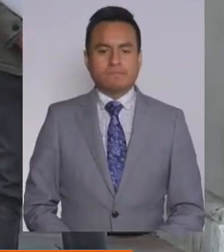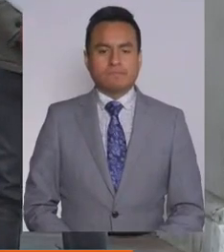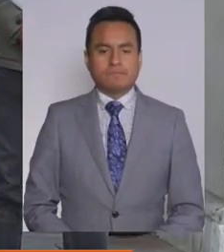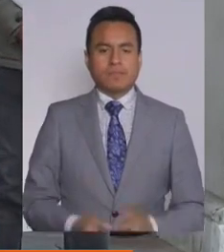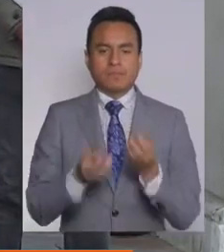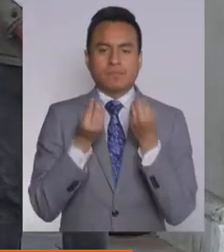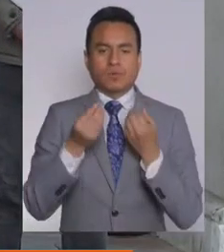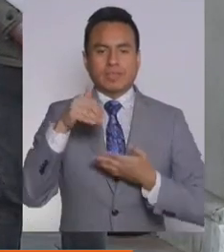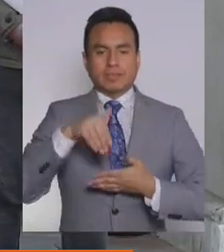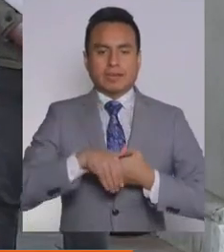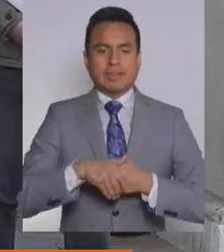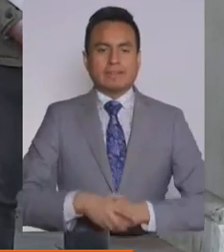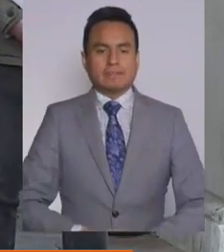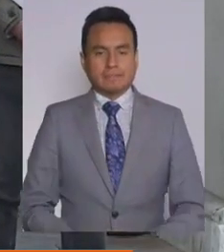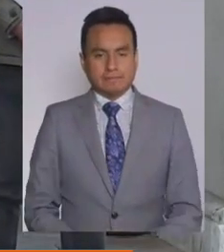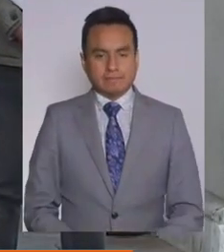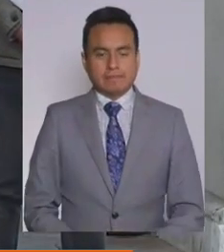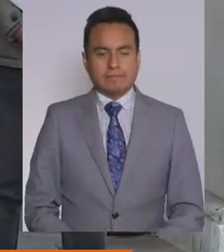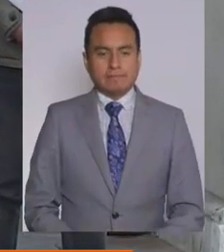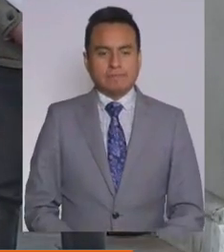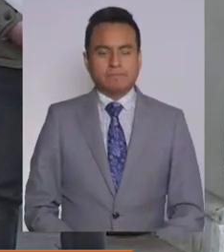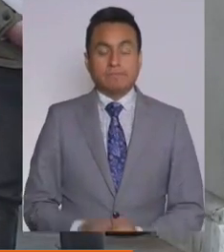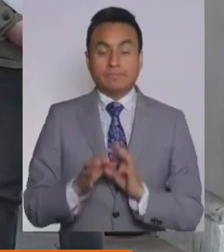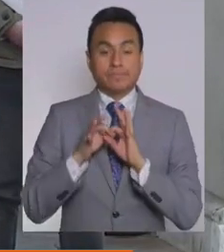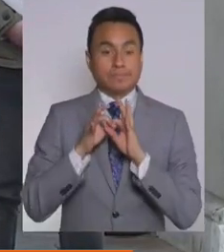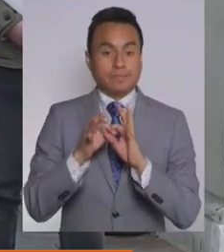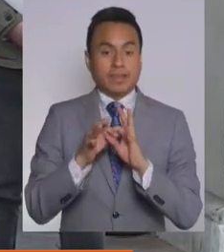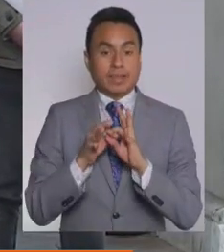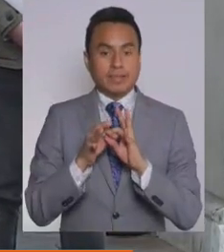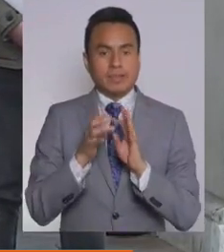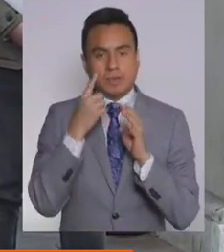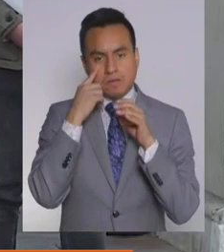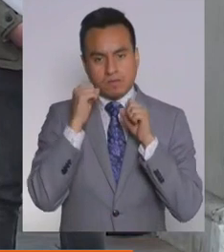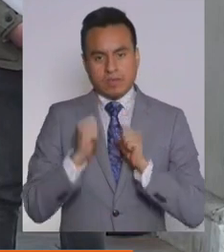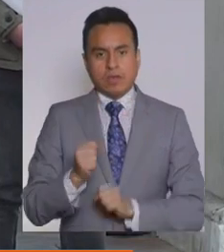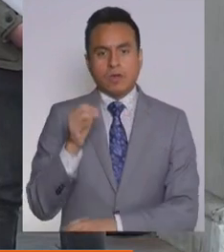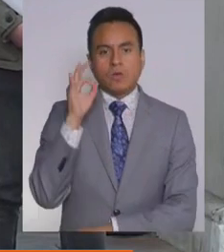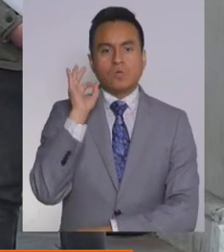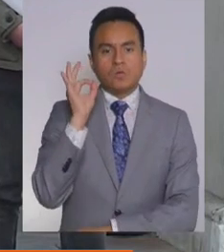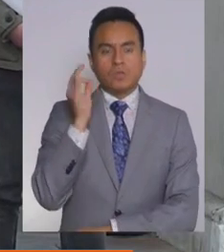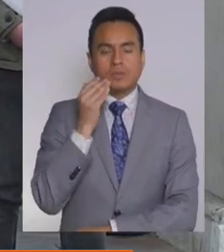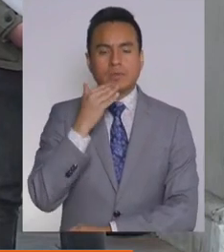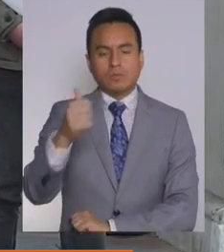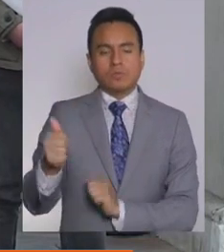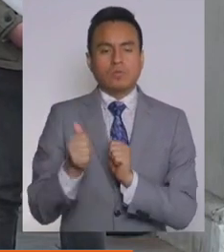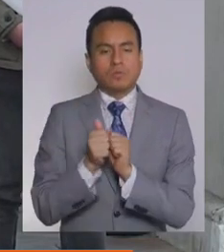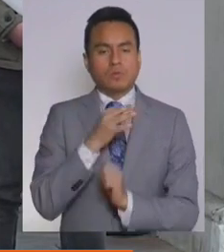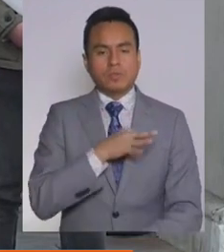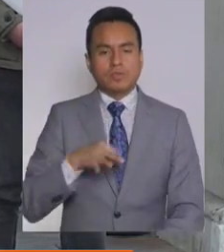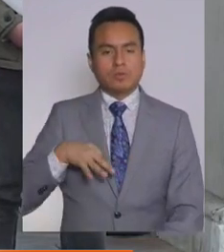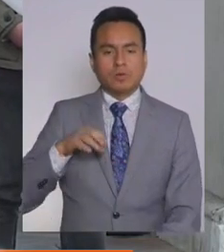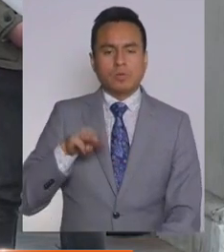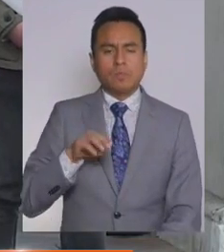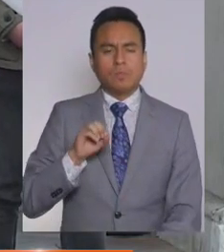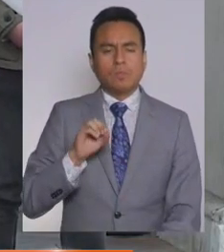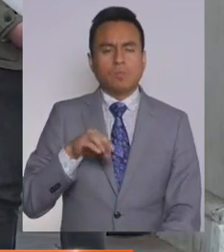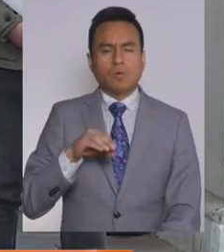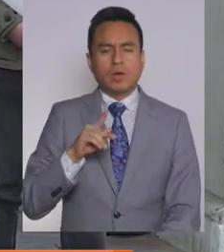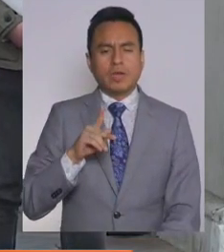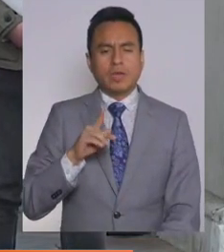Muy buenas tardes. Se agradece la posibilidad de esta reunión junto con el ministro Monquer y los